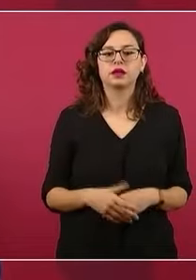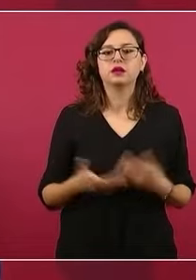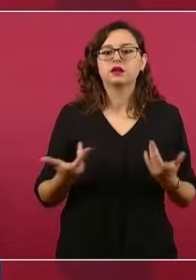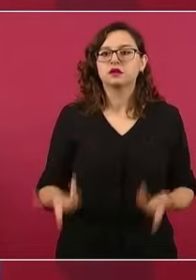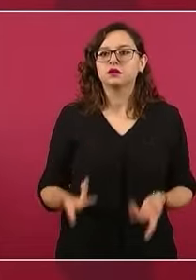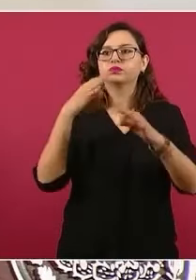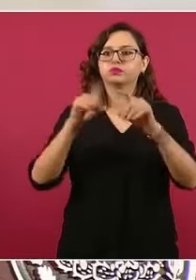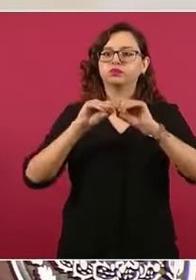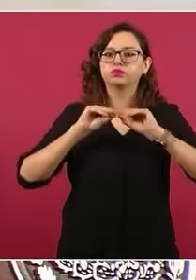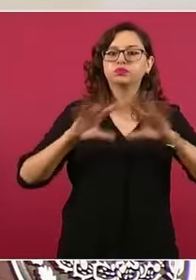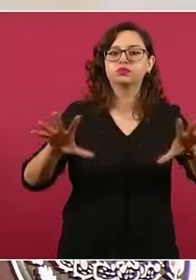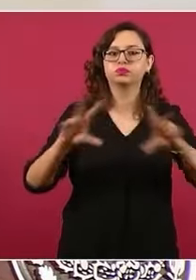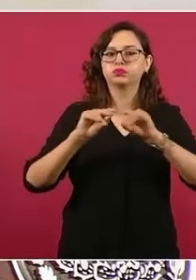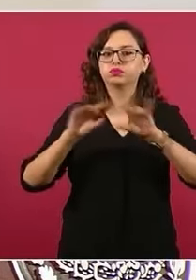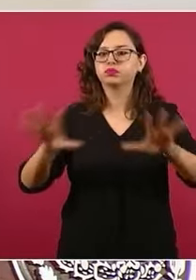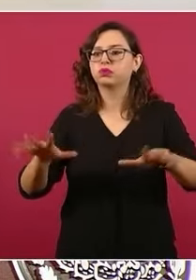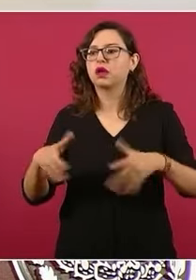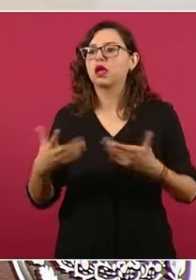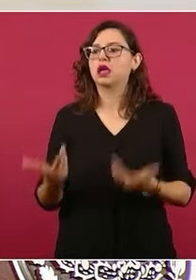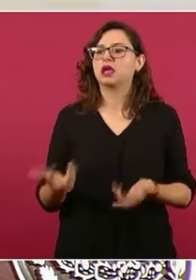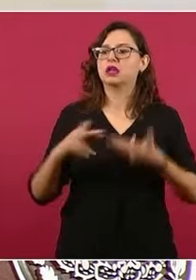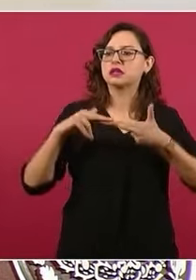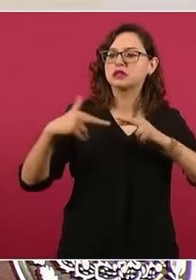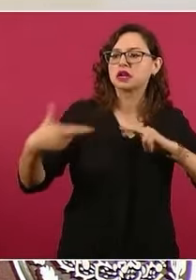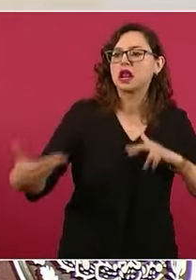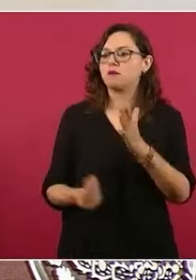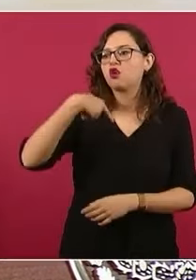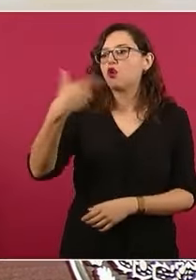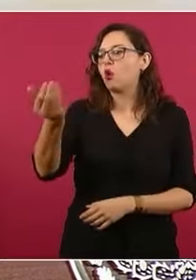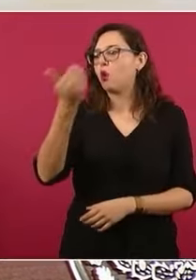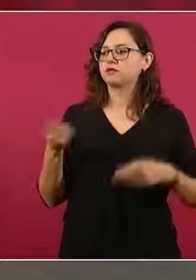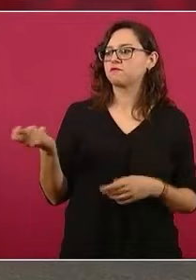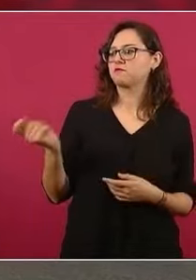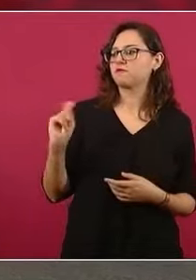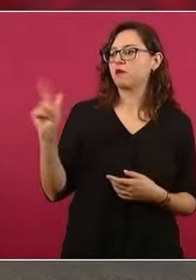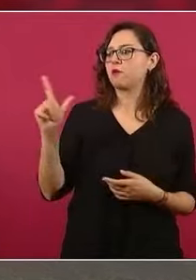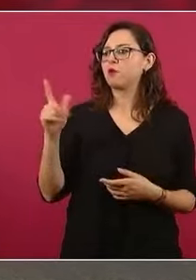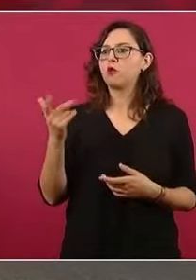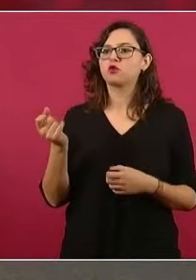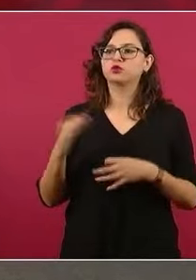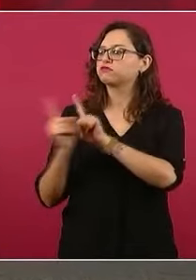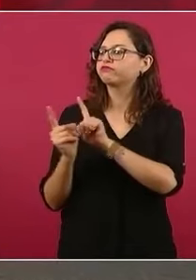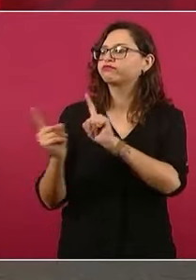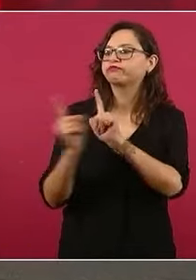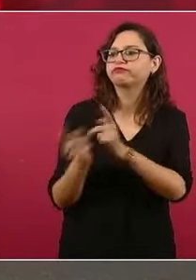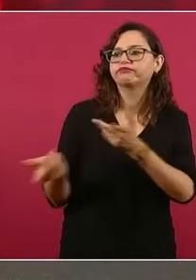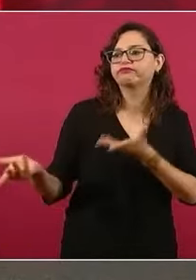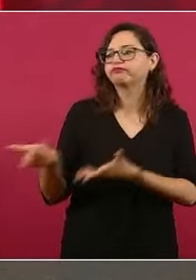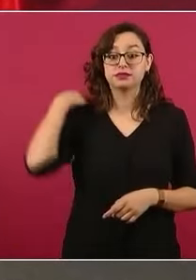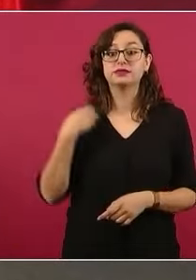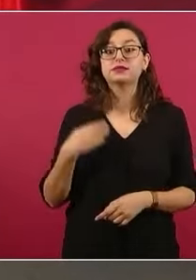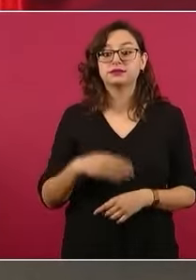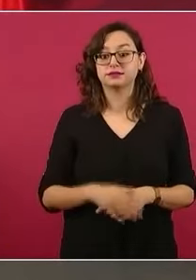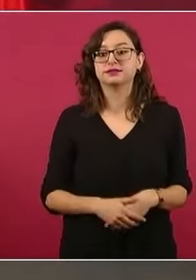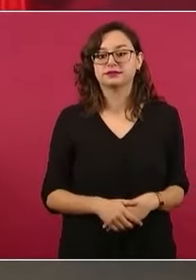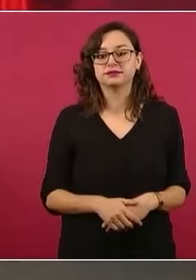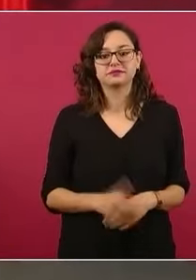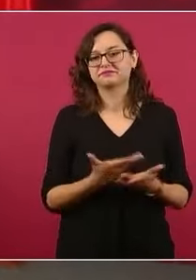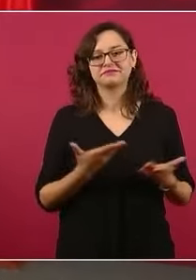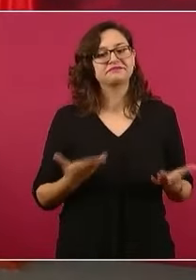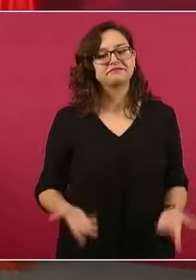relaciones públicas y desayunaban y comían y cenaban con comunicadores o informantes. Ahora